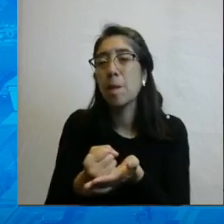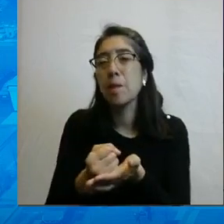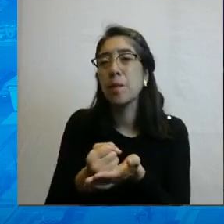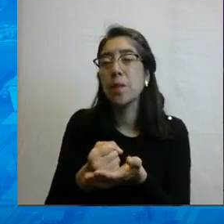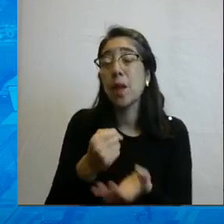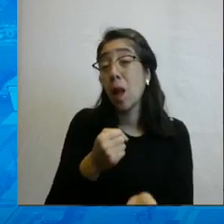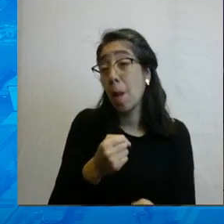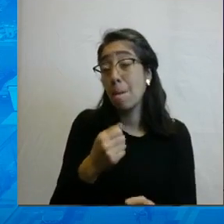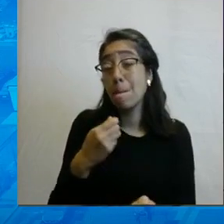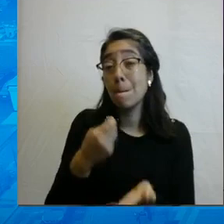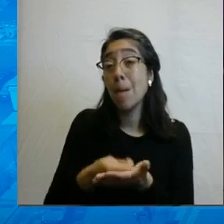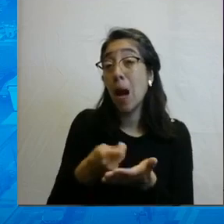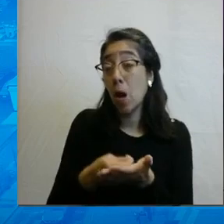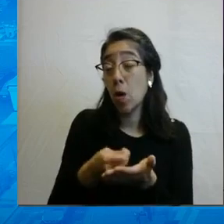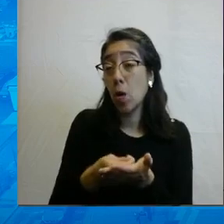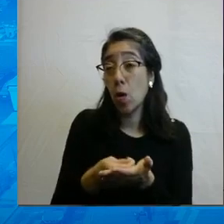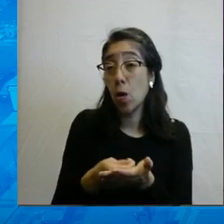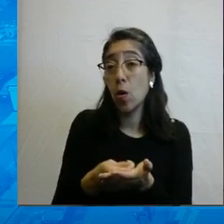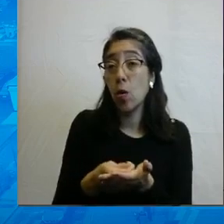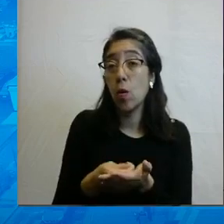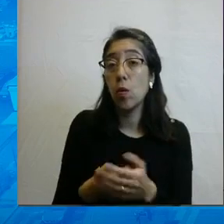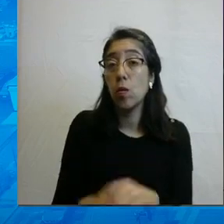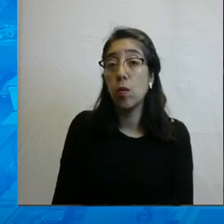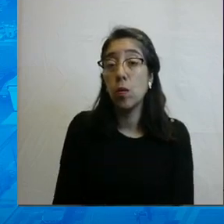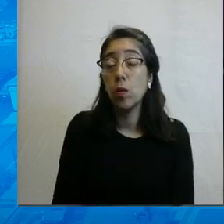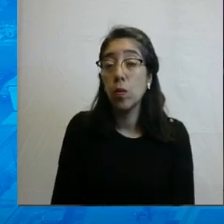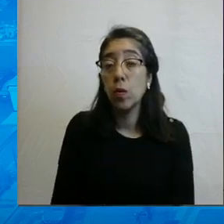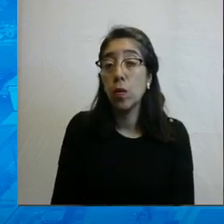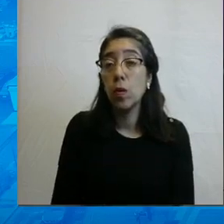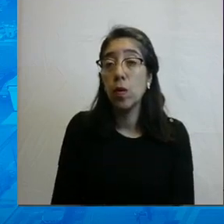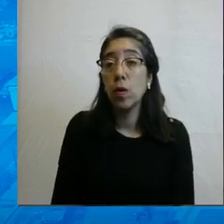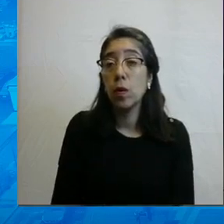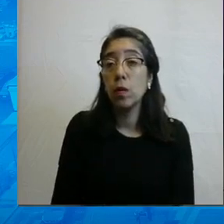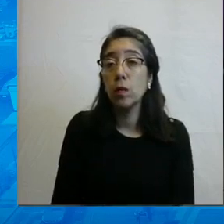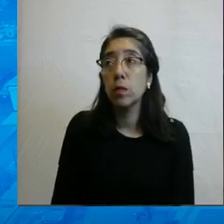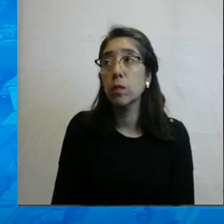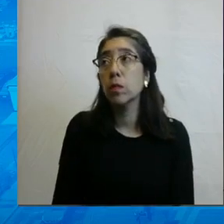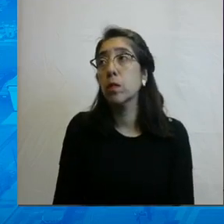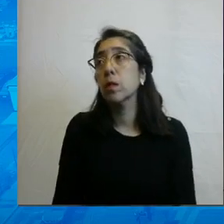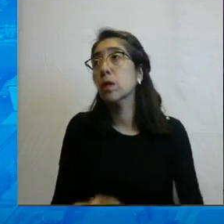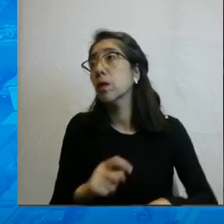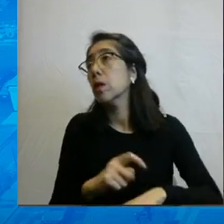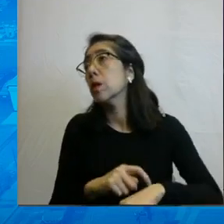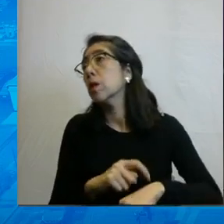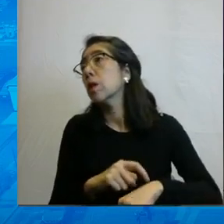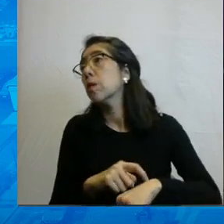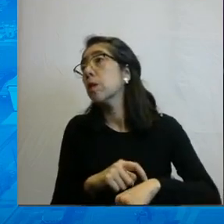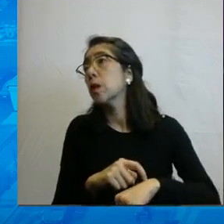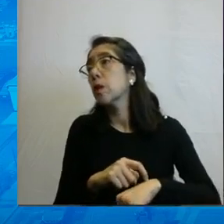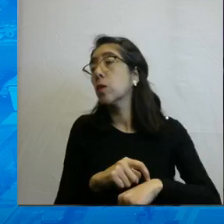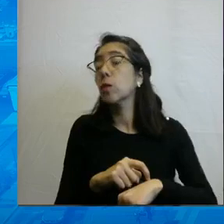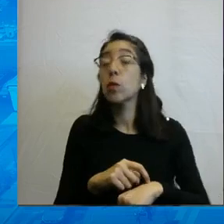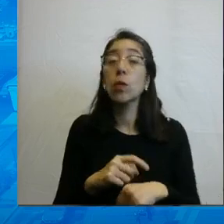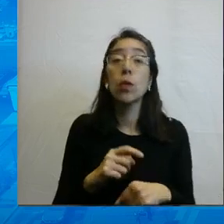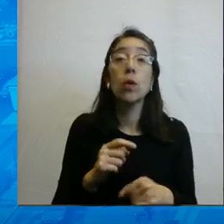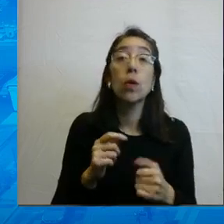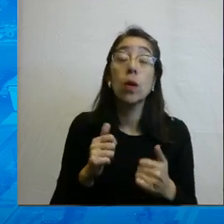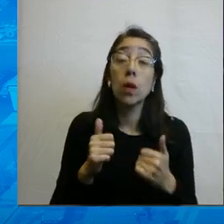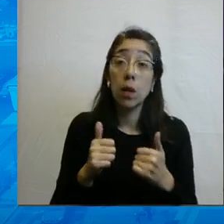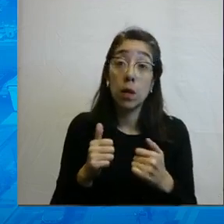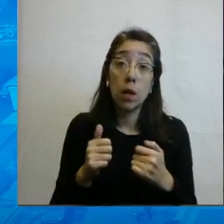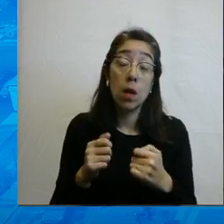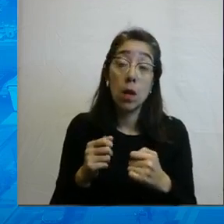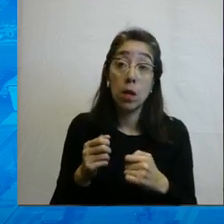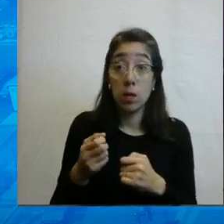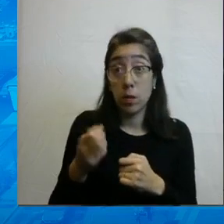acá, esos sueldos fueron pagados en el minuto en que, al menos yo particularmente tomo conocimiento, se gestionaron de manera